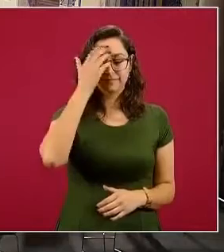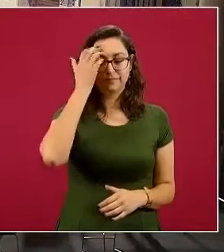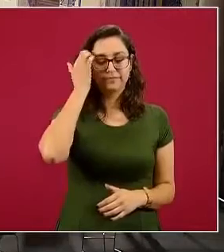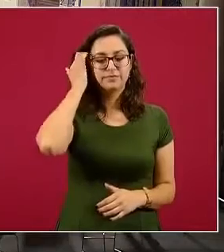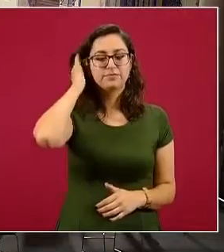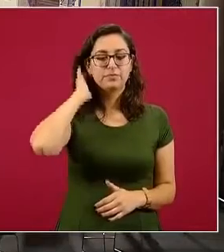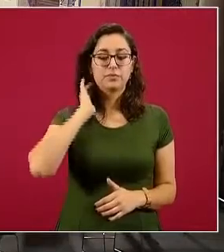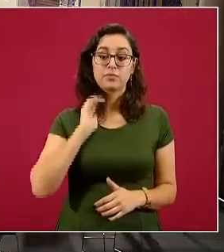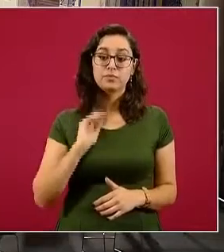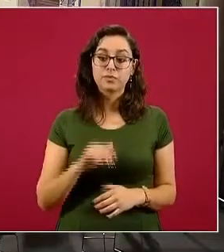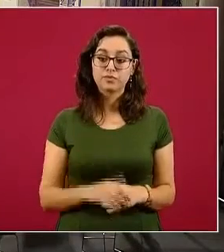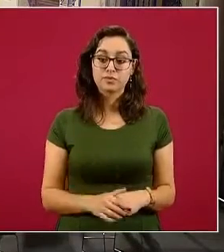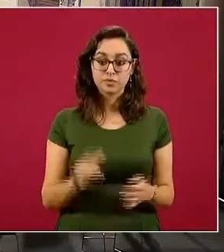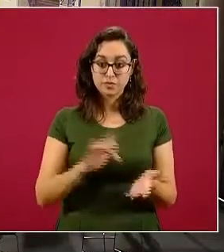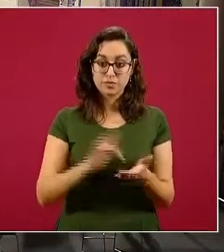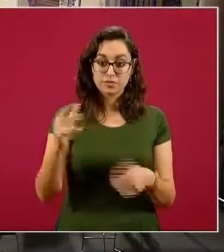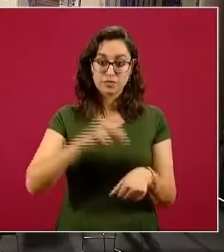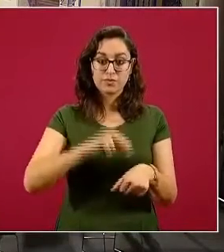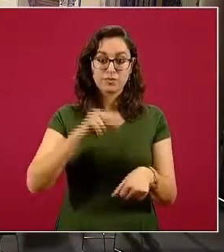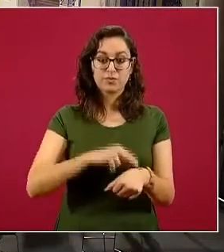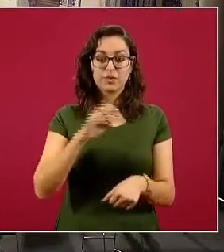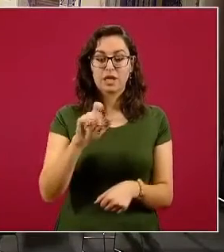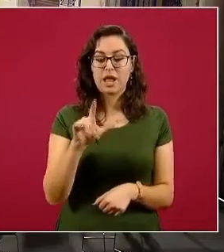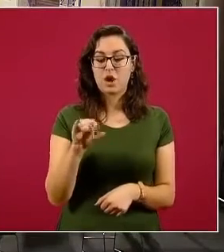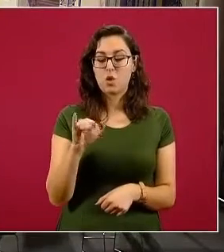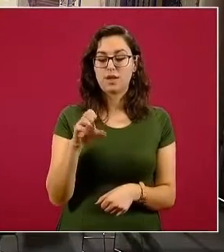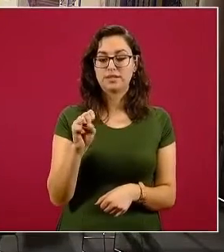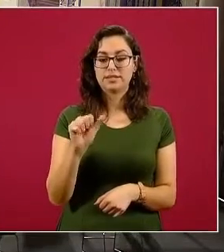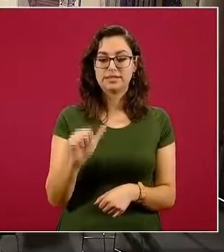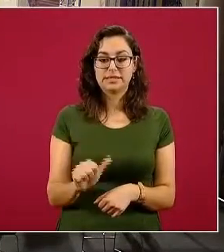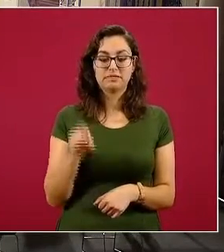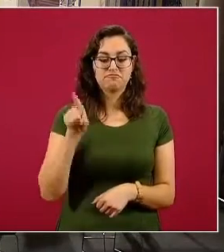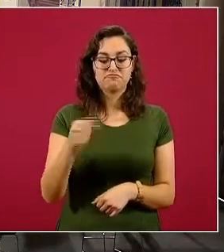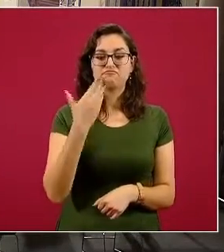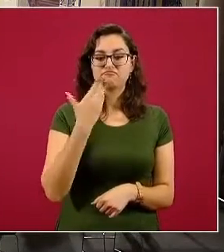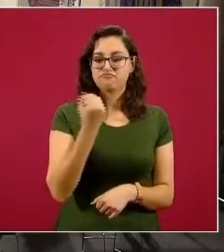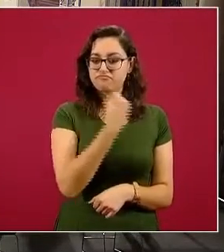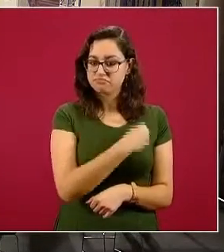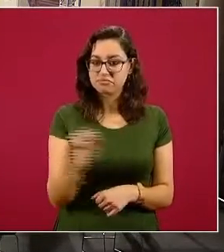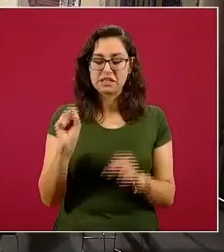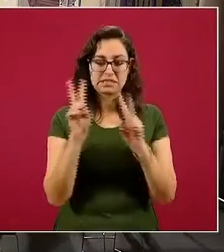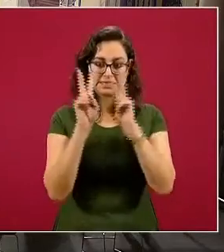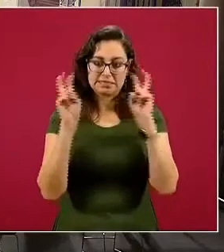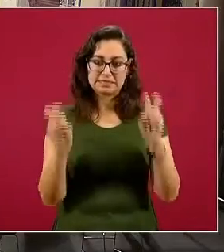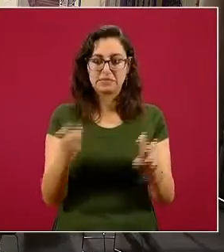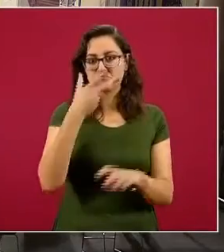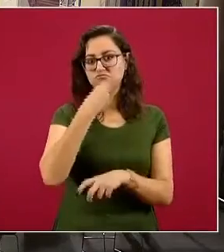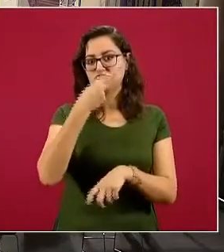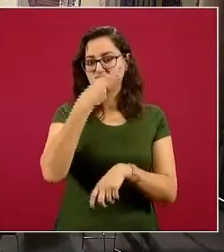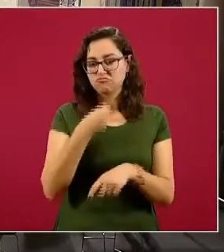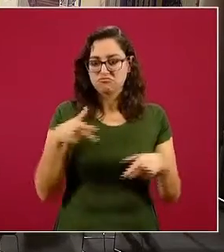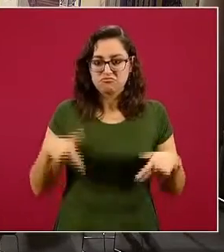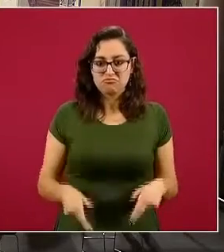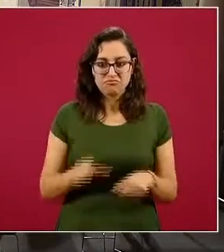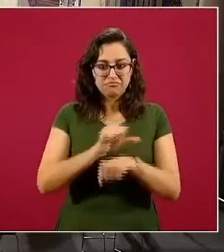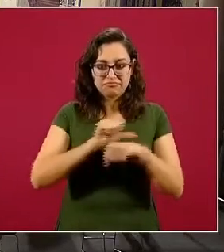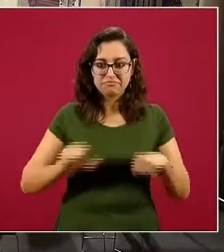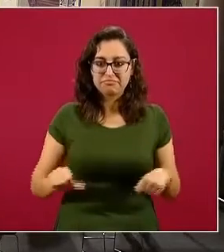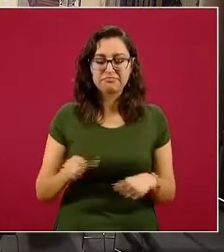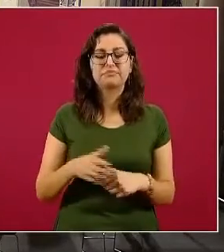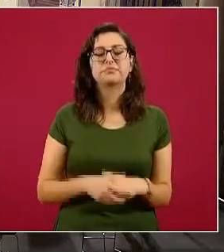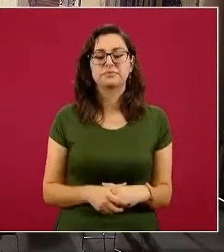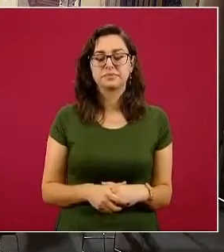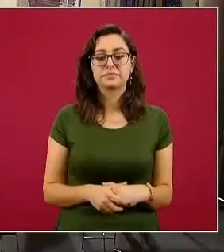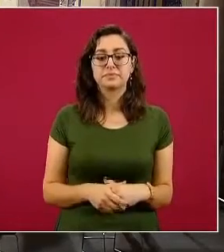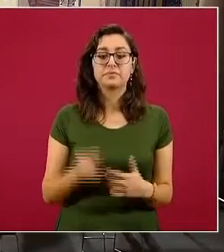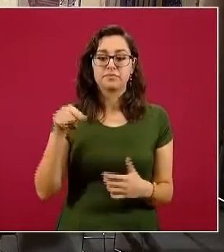Muchas gracias, doctora Eloísa González González, especialista en vasectomía sin bisturí, trabajadora de los servicios de salud